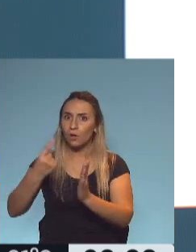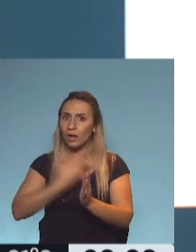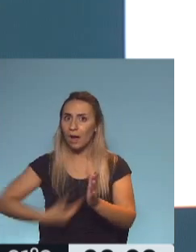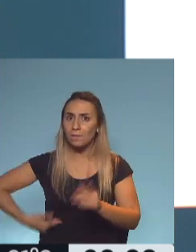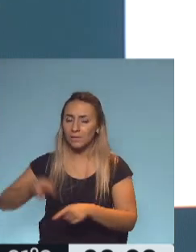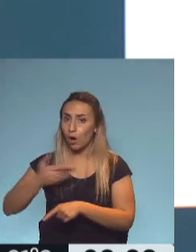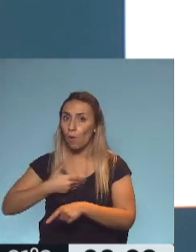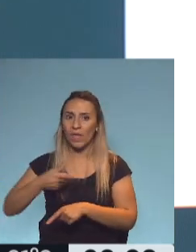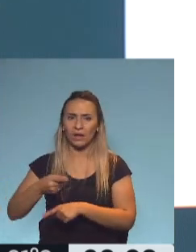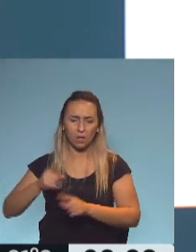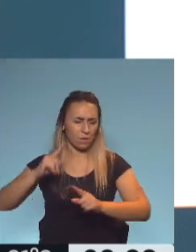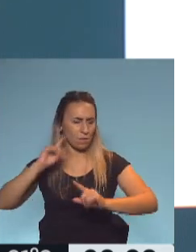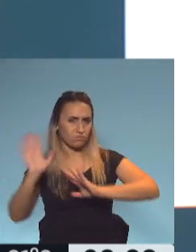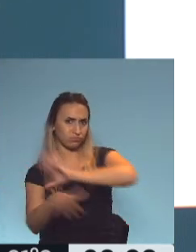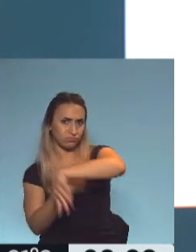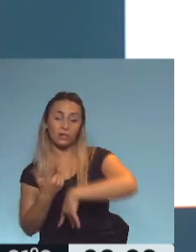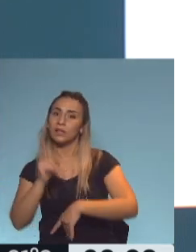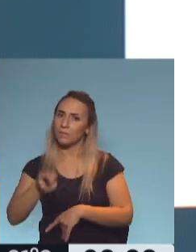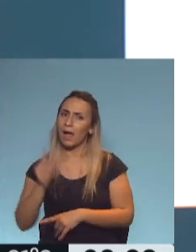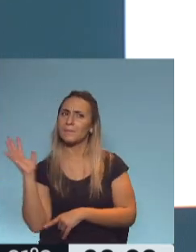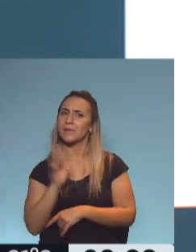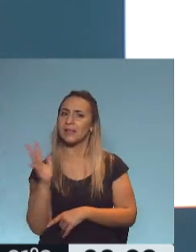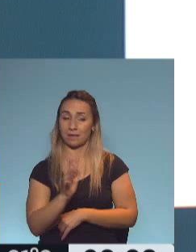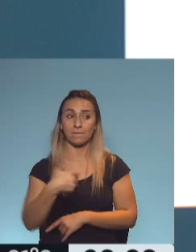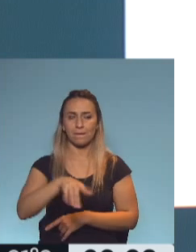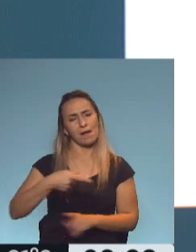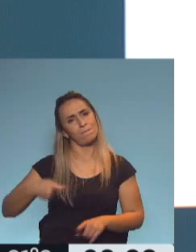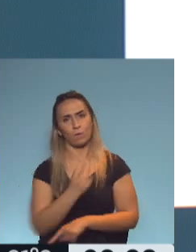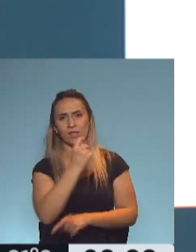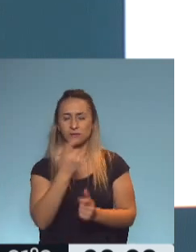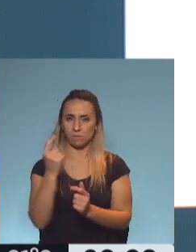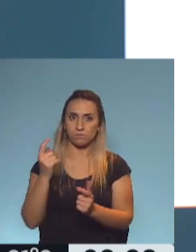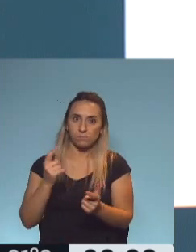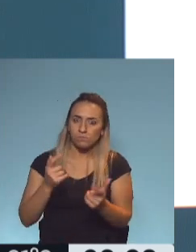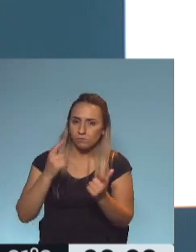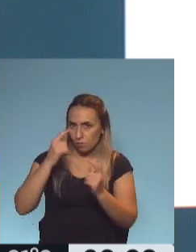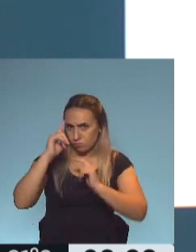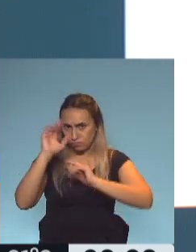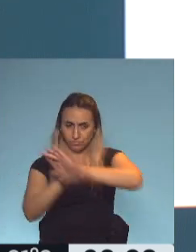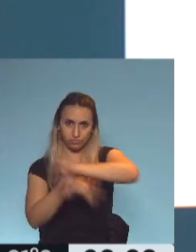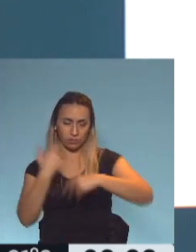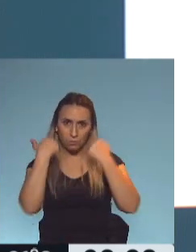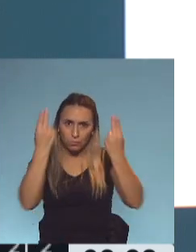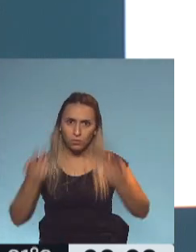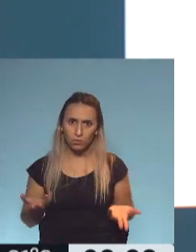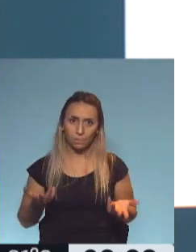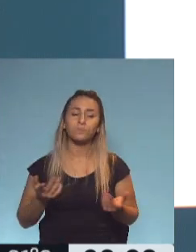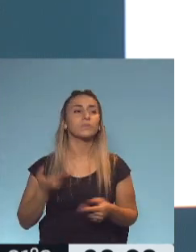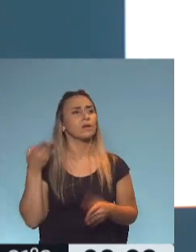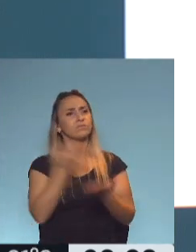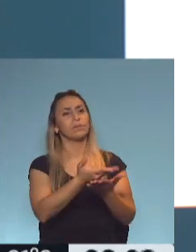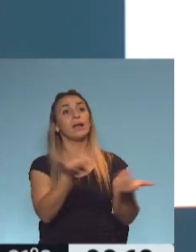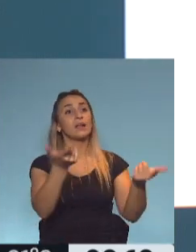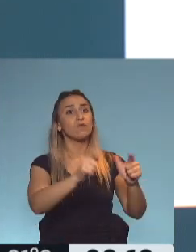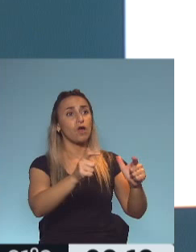convulsionada, hubo reuniones urgentes, hubo amenazas de buscar la manera jurídica de esquivarlo. Bueno, finalmente pidieron la reunión, el presidente Alberto Fernández se la